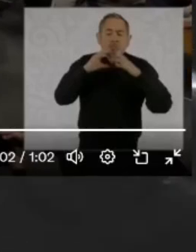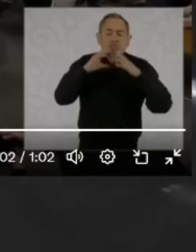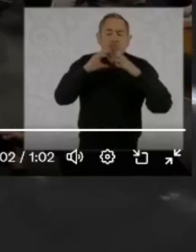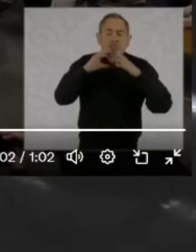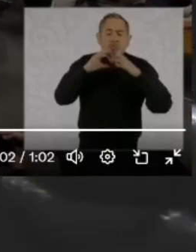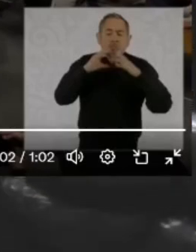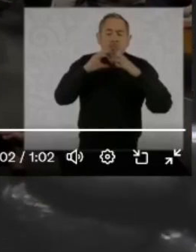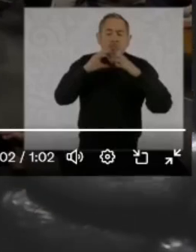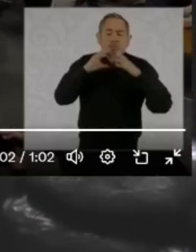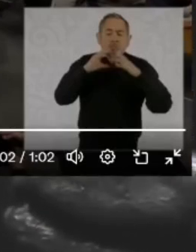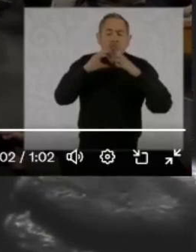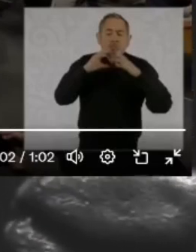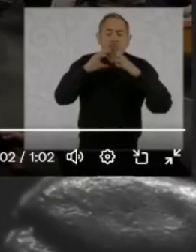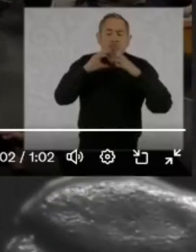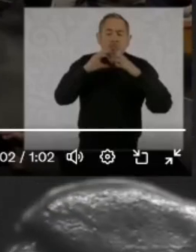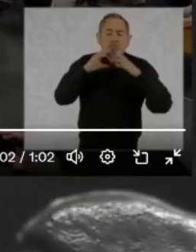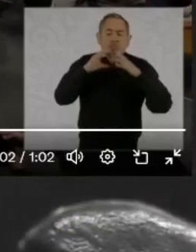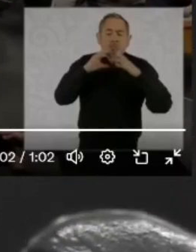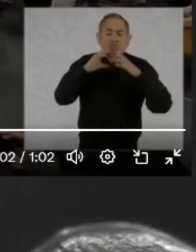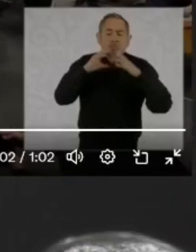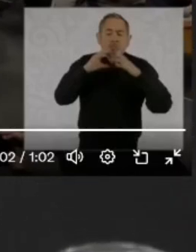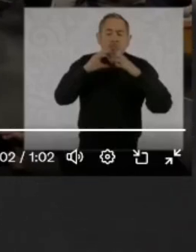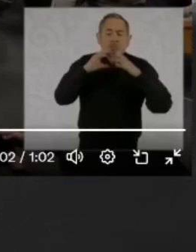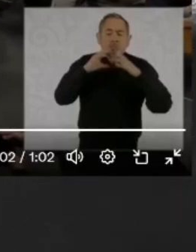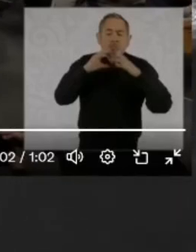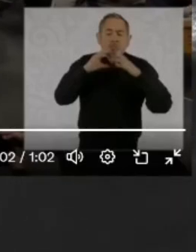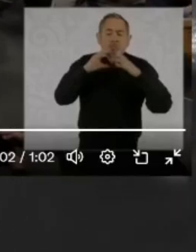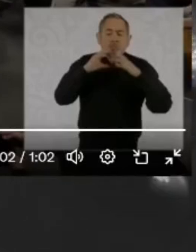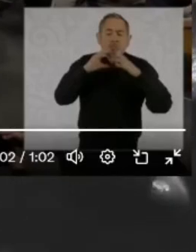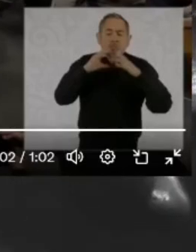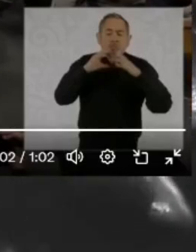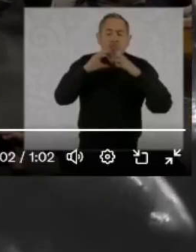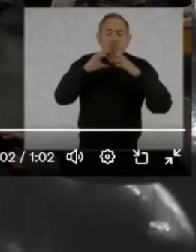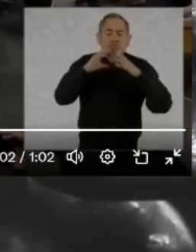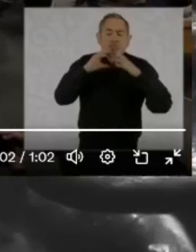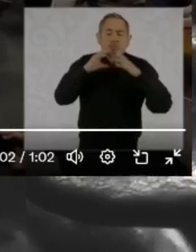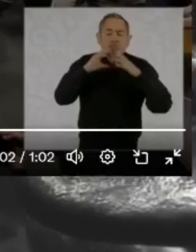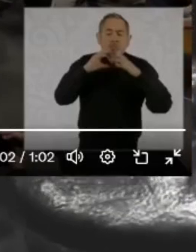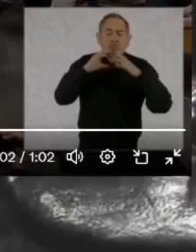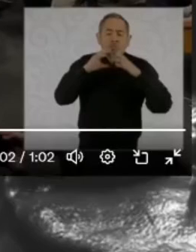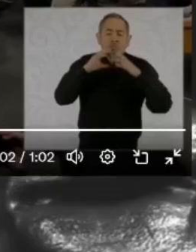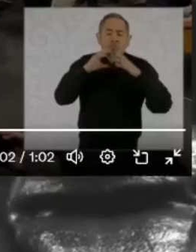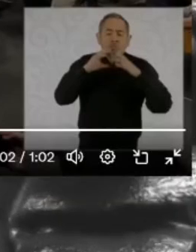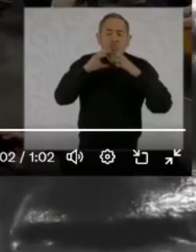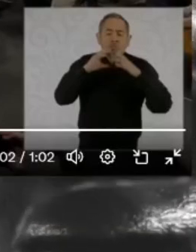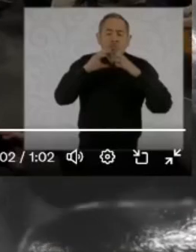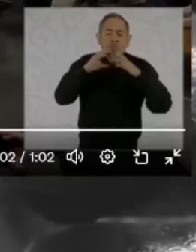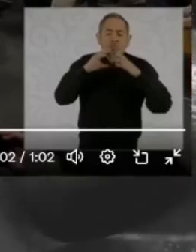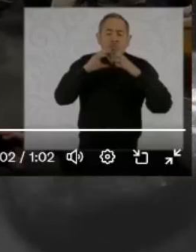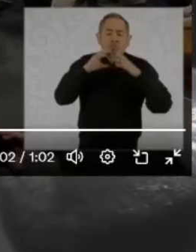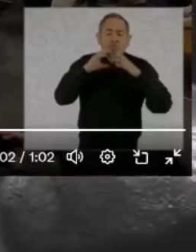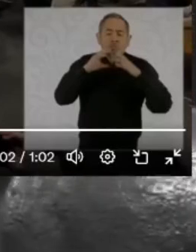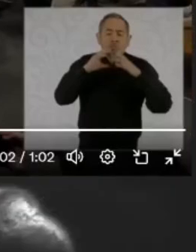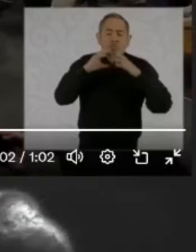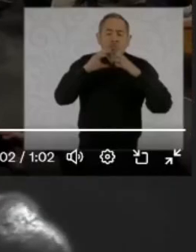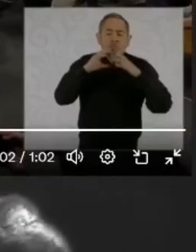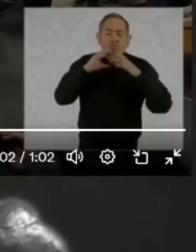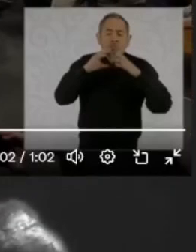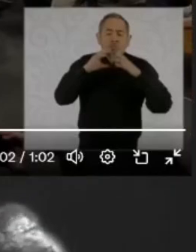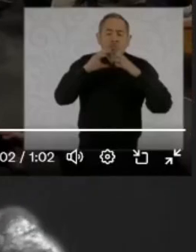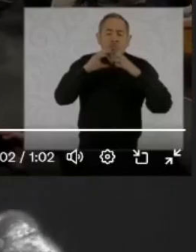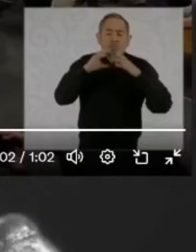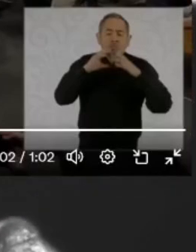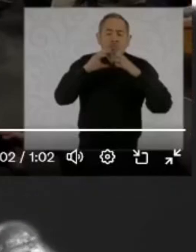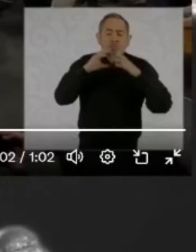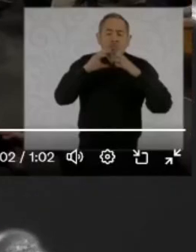gente que se volvieron, como le dicen, nanas, e igual se trajeron a las 3 hijas y ahí estuvieron al pendiente. Entonces sí conozco casos y